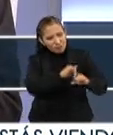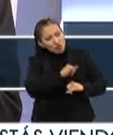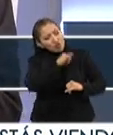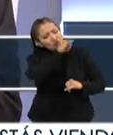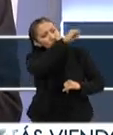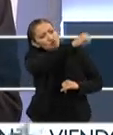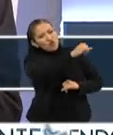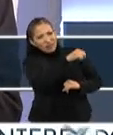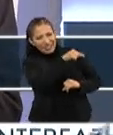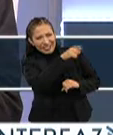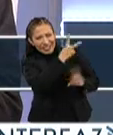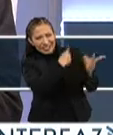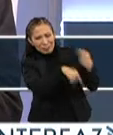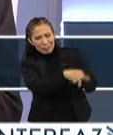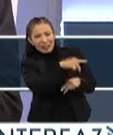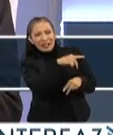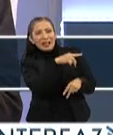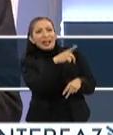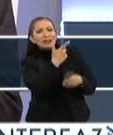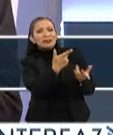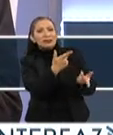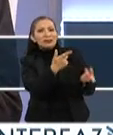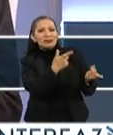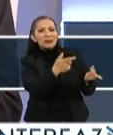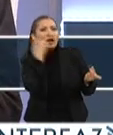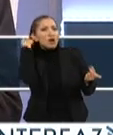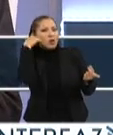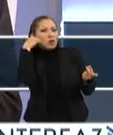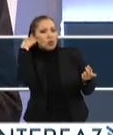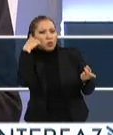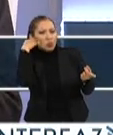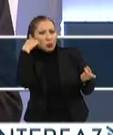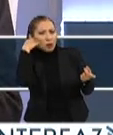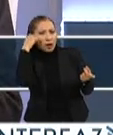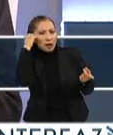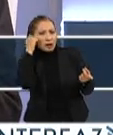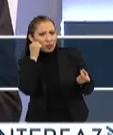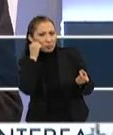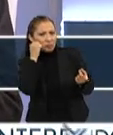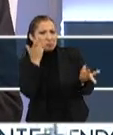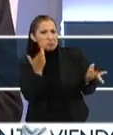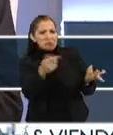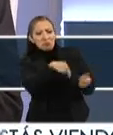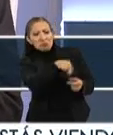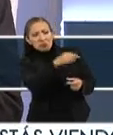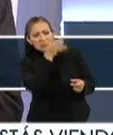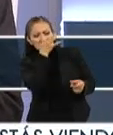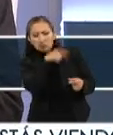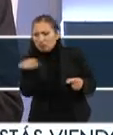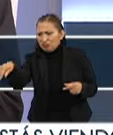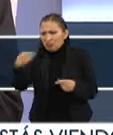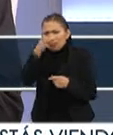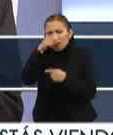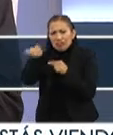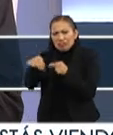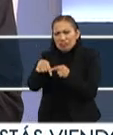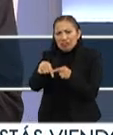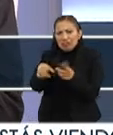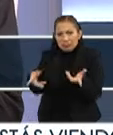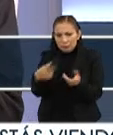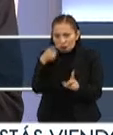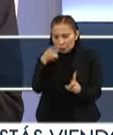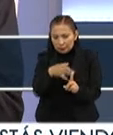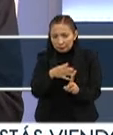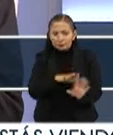los terremotos se esperan frente a las costas, ¿no? del Pacífico mexicano. Ese fue el primer objetivo,